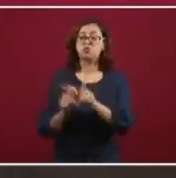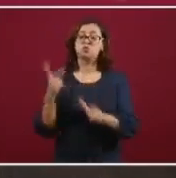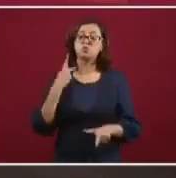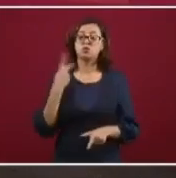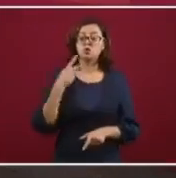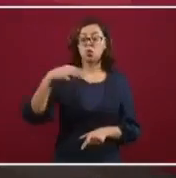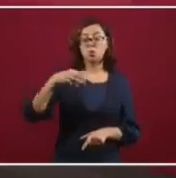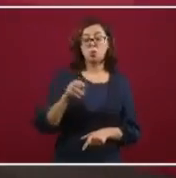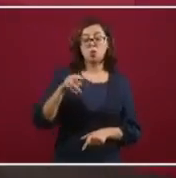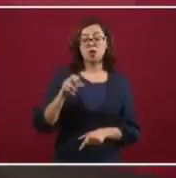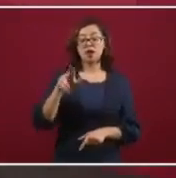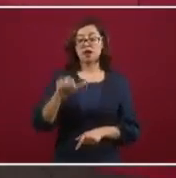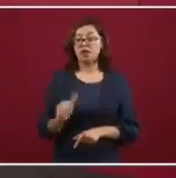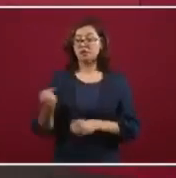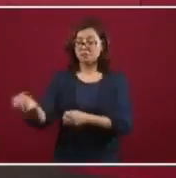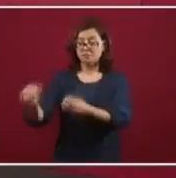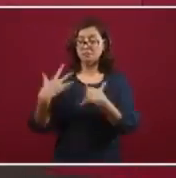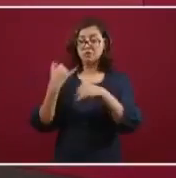pero cuando alguien,